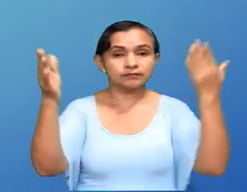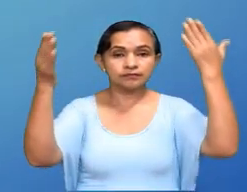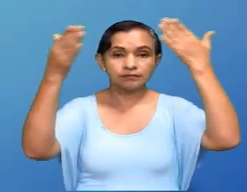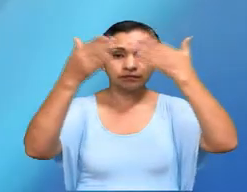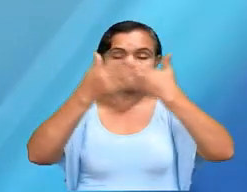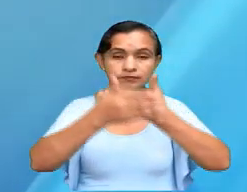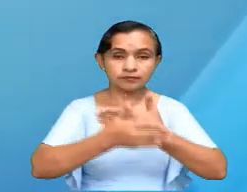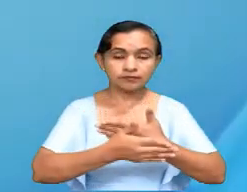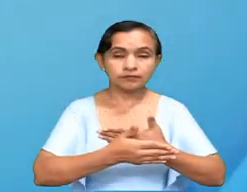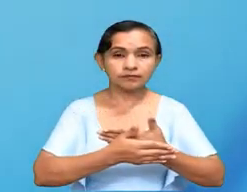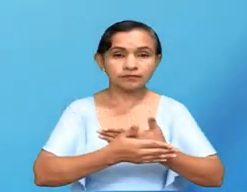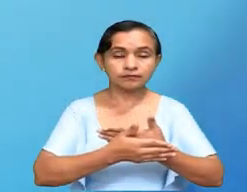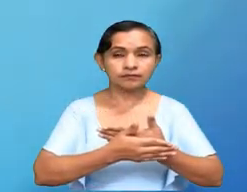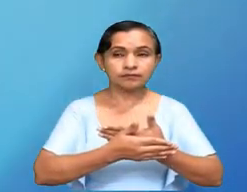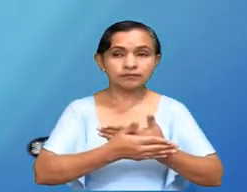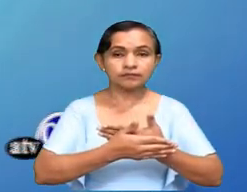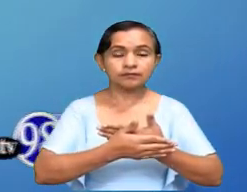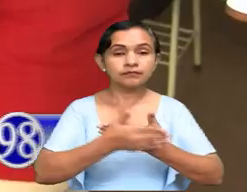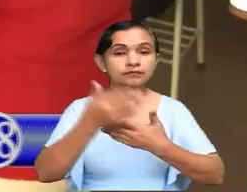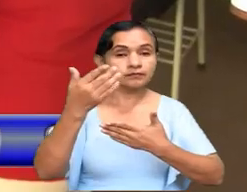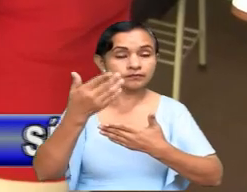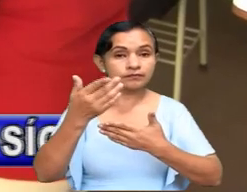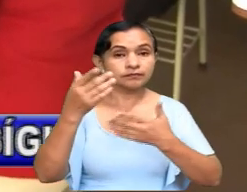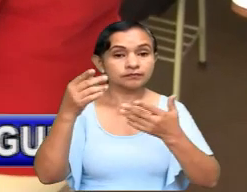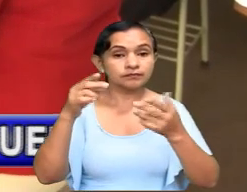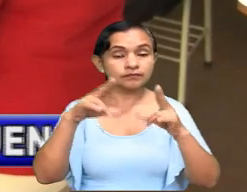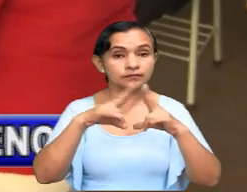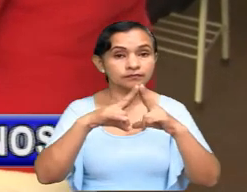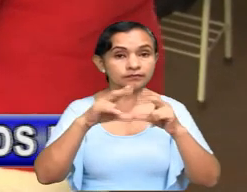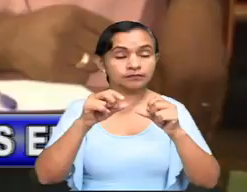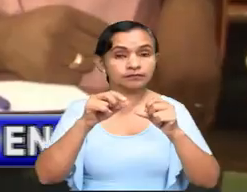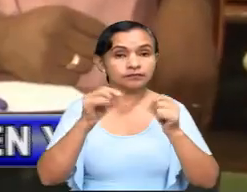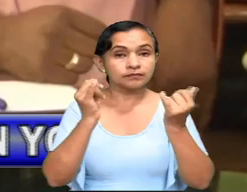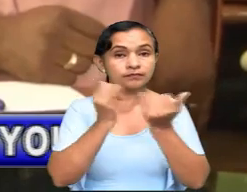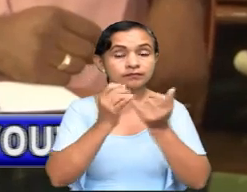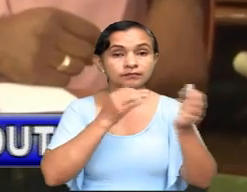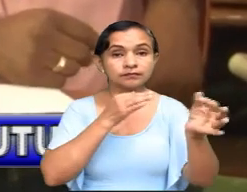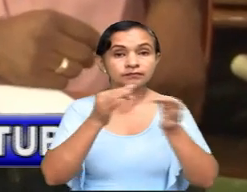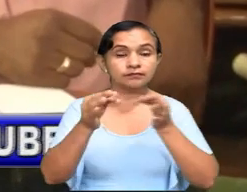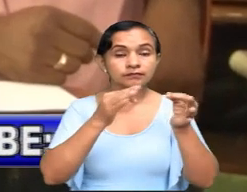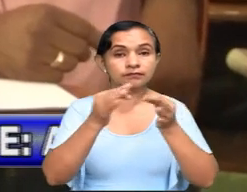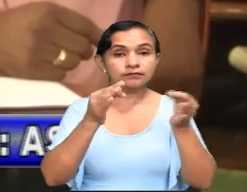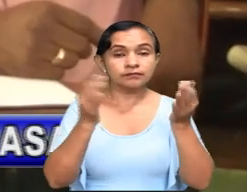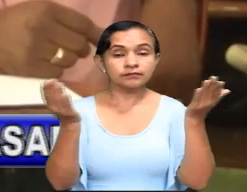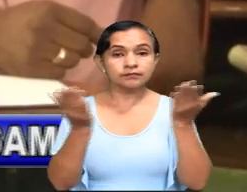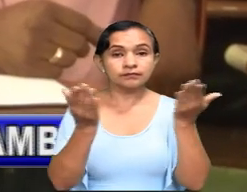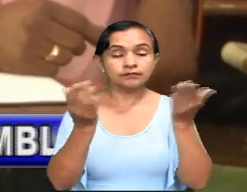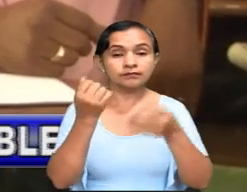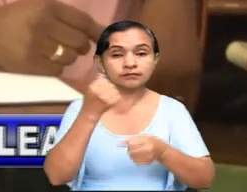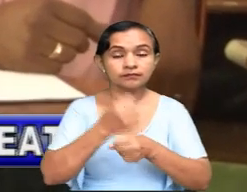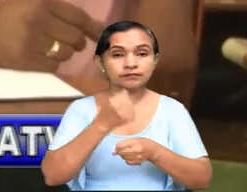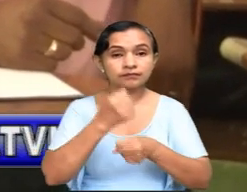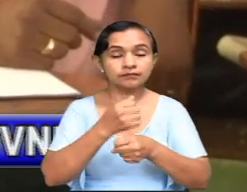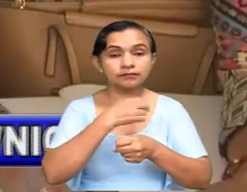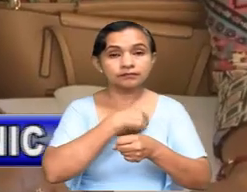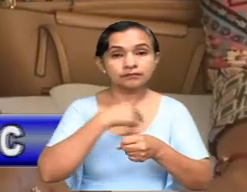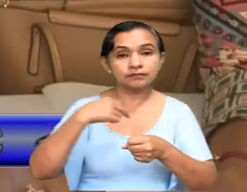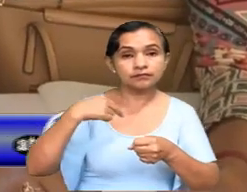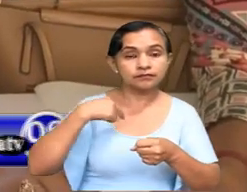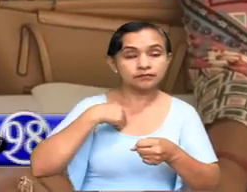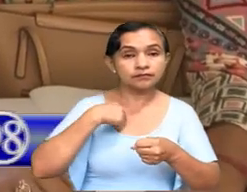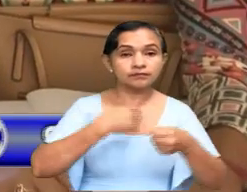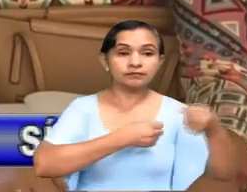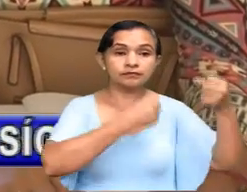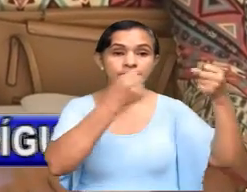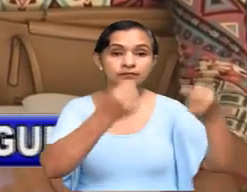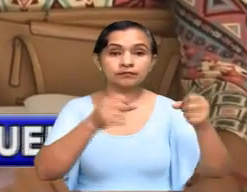hora de ese hermano país. También detalló sobre el proceso de capacitación que se realiza a las y